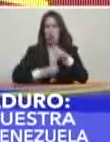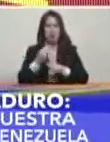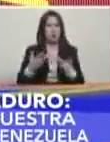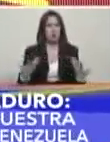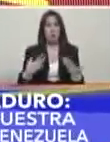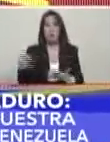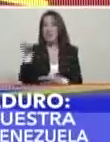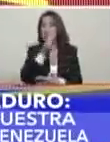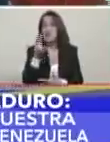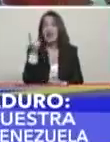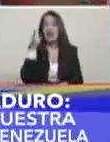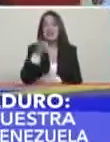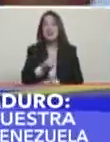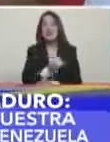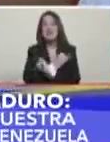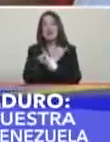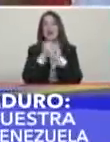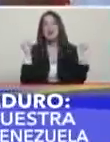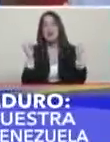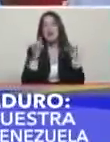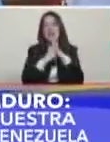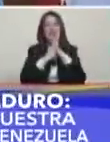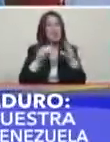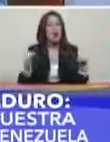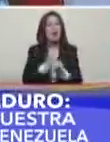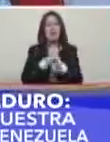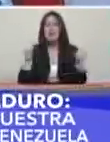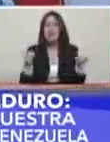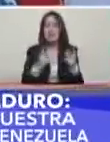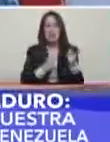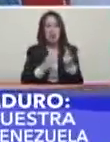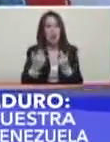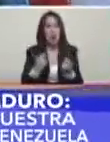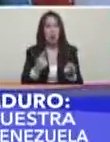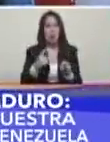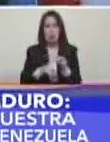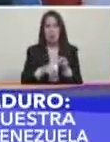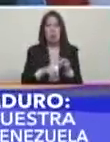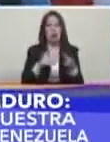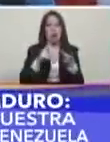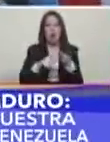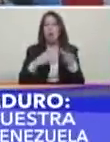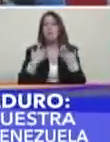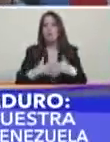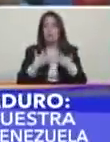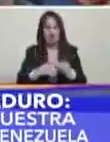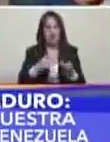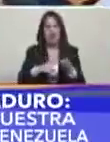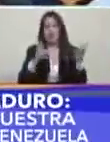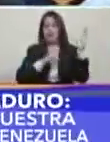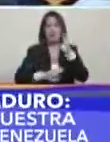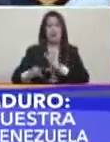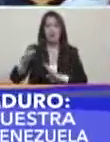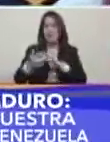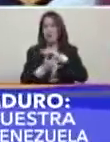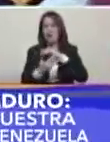independiente, absolutamente independiente en lo económico, en lo industrial, en lo científico, en lo